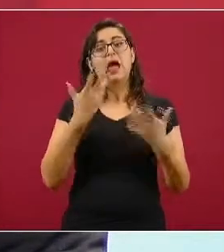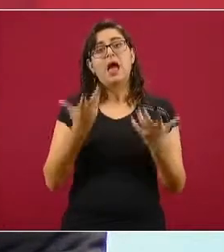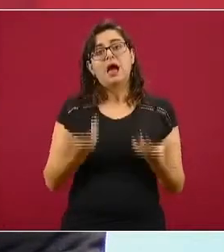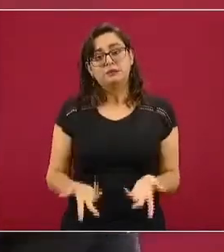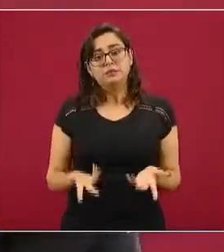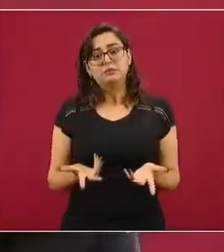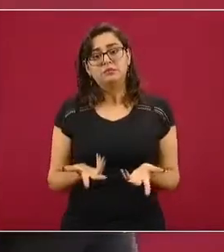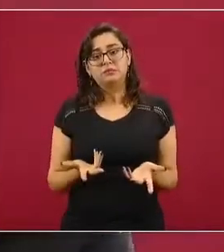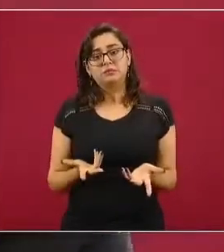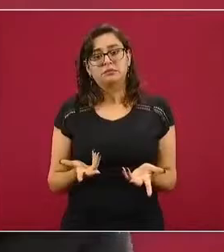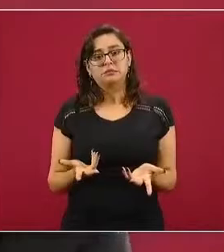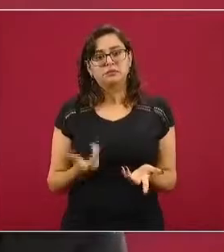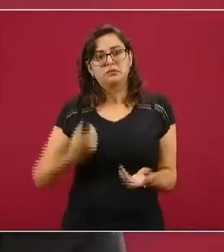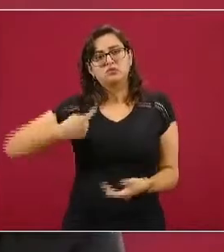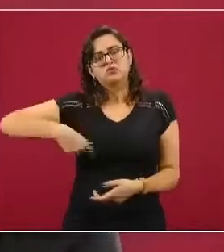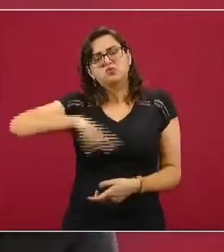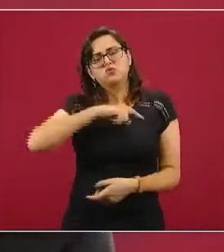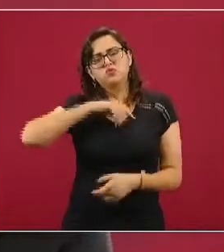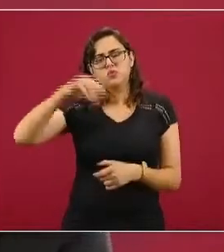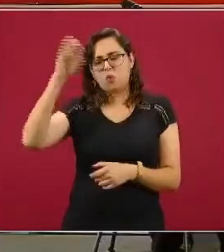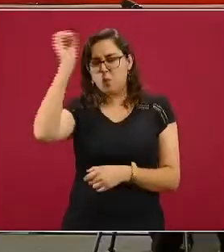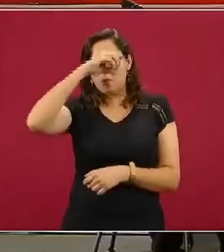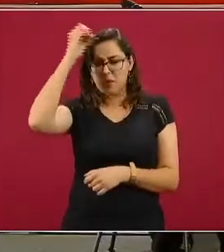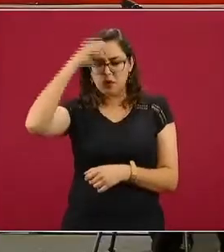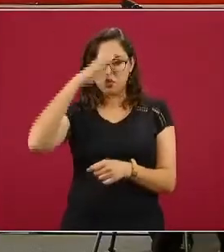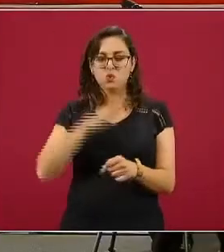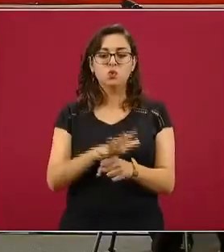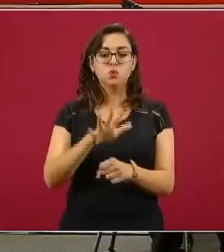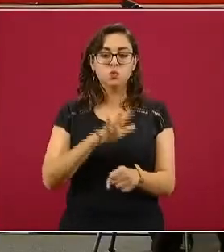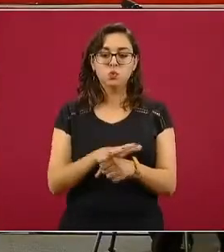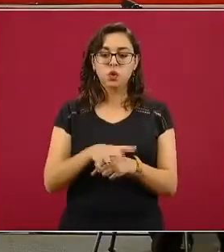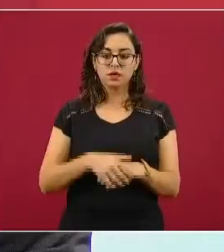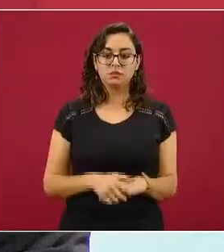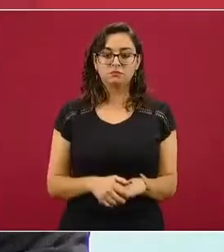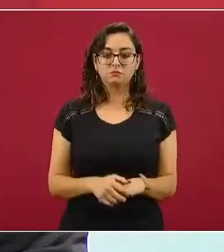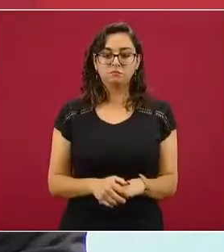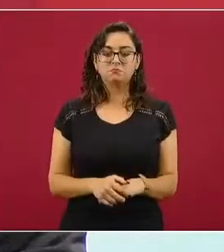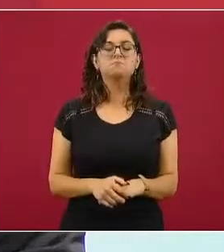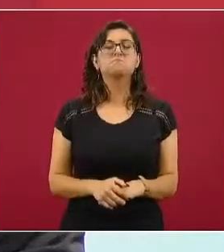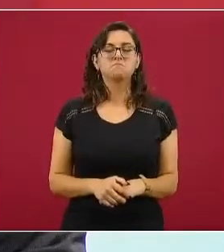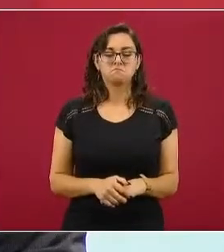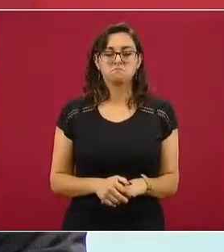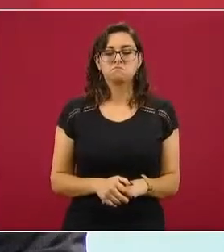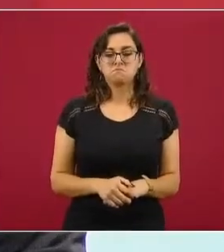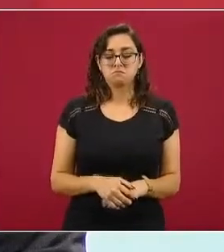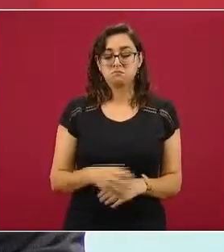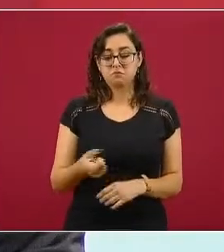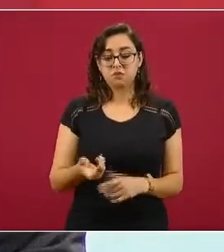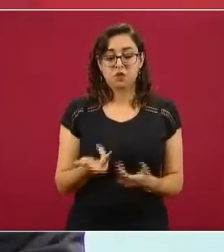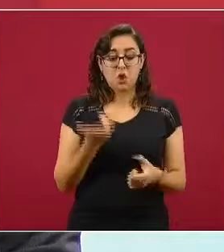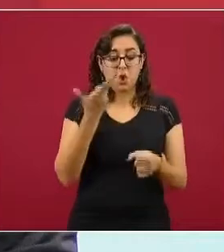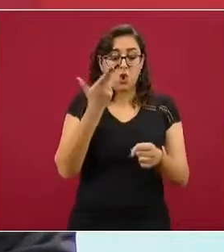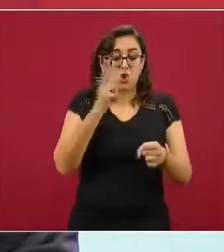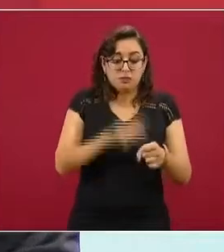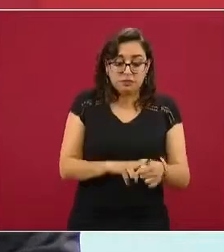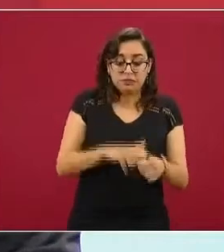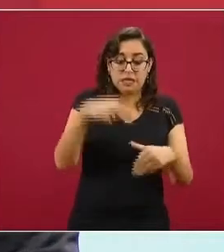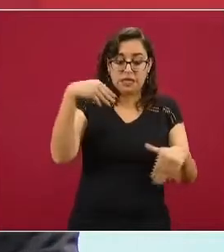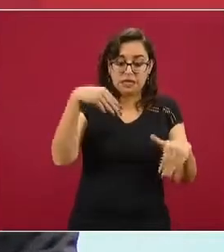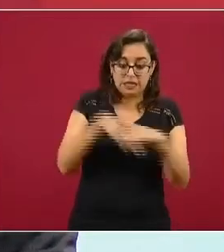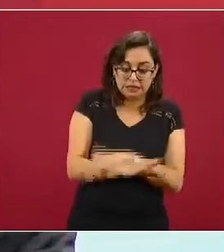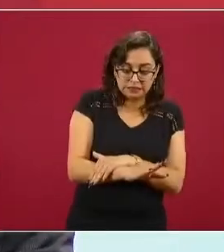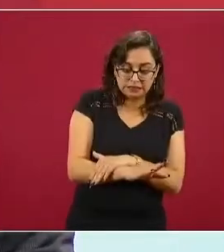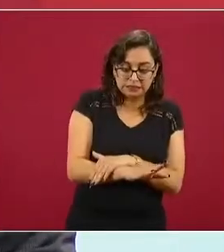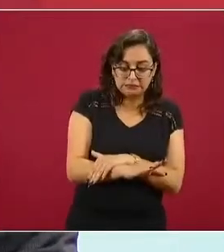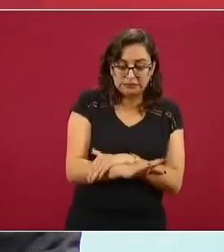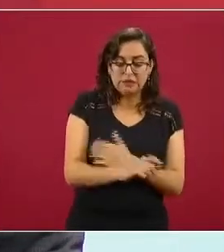tenemos la siguiente panorama. Hay una indicación de que podría reducir la duración de la hospitalización, más o menos de 3